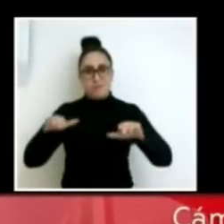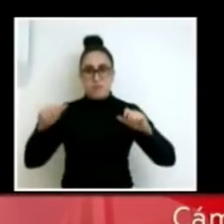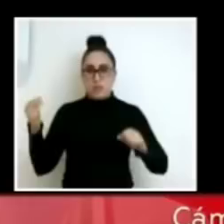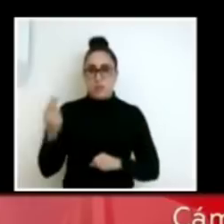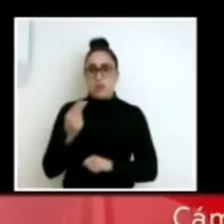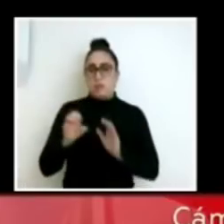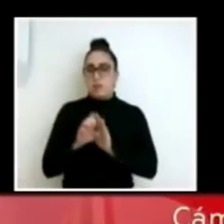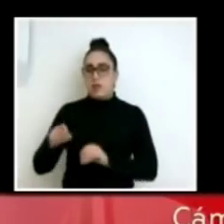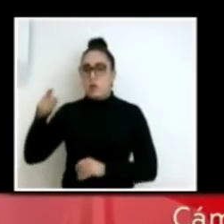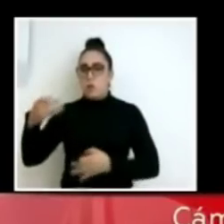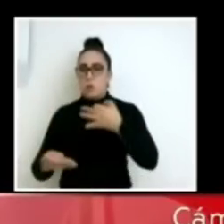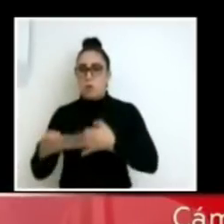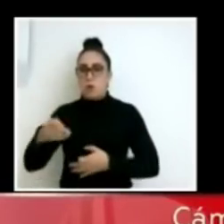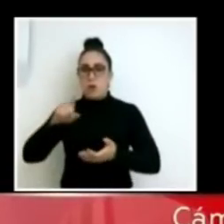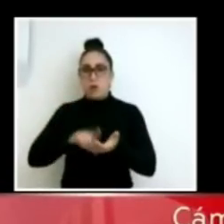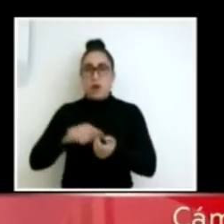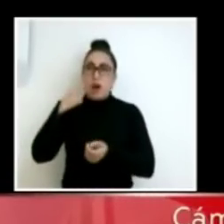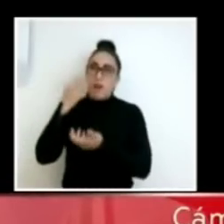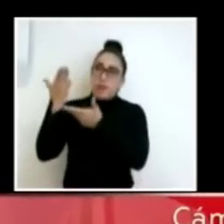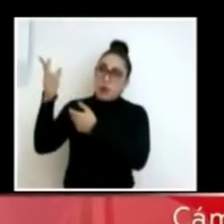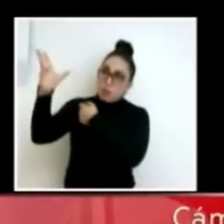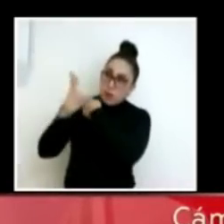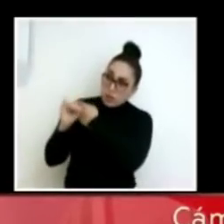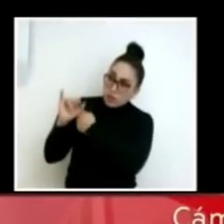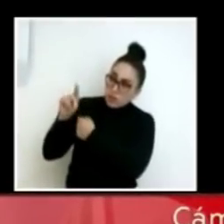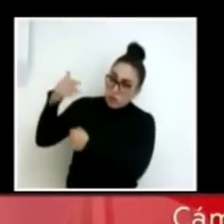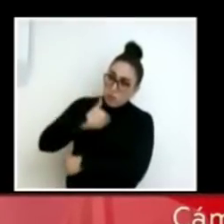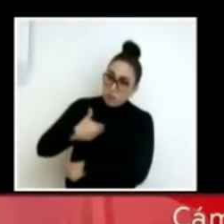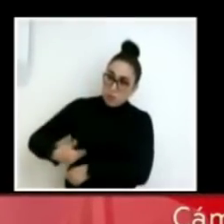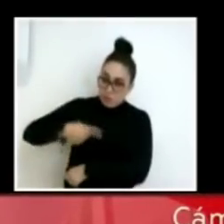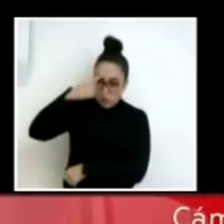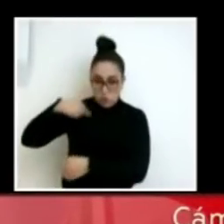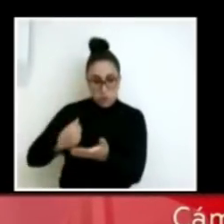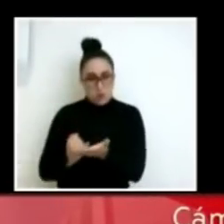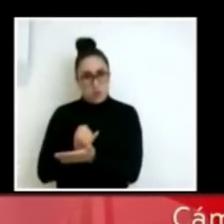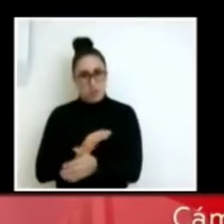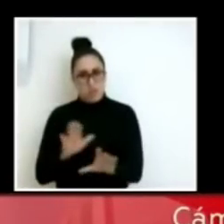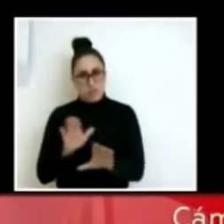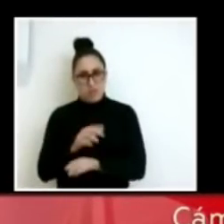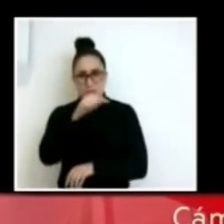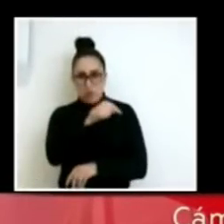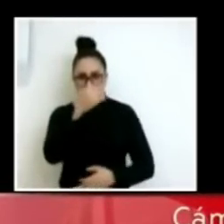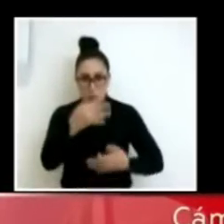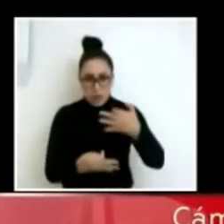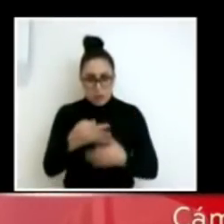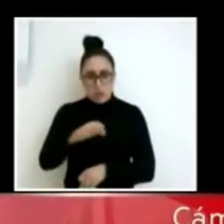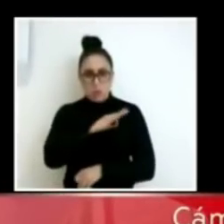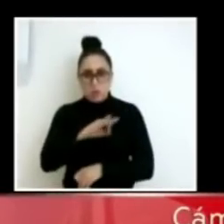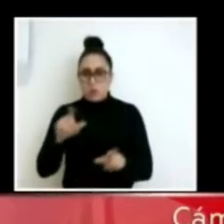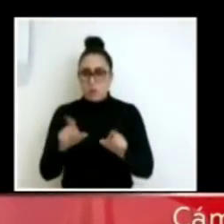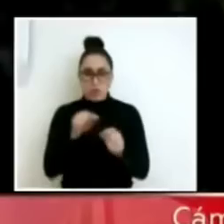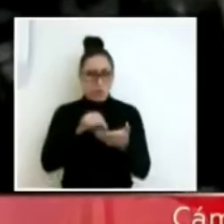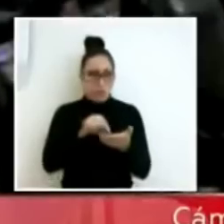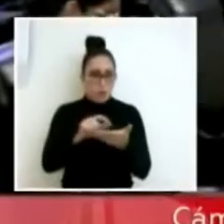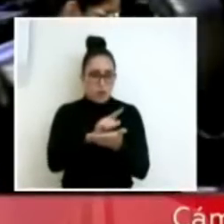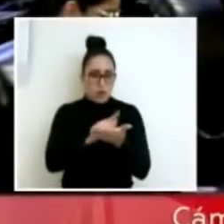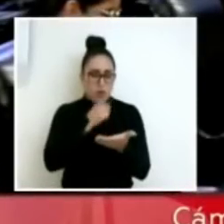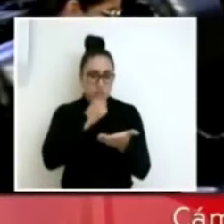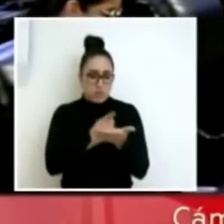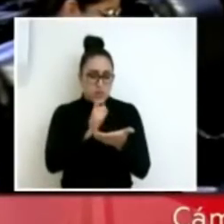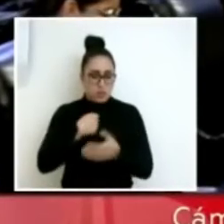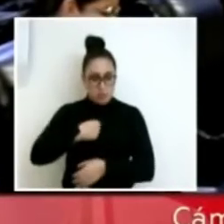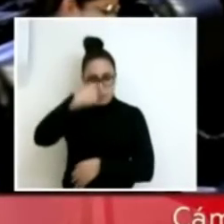que no tengan que mirar a Palacio Nacional para tomar una decisión, sino que solo deban consultar a la ley y a su